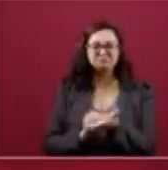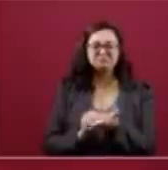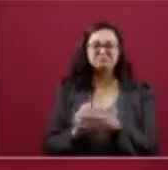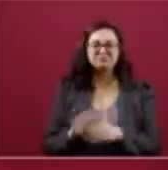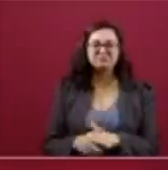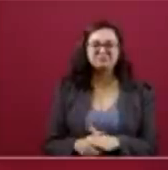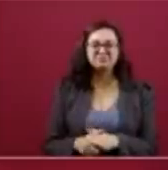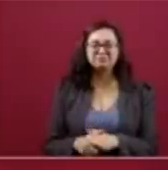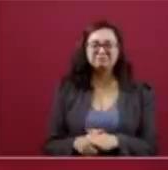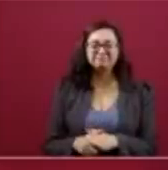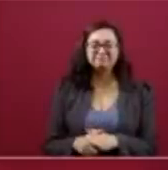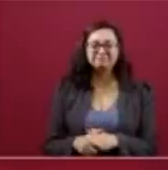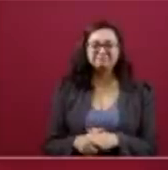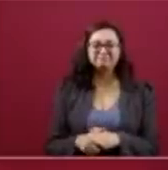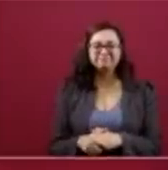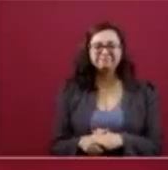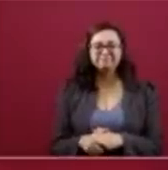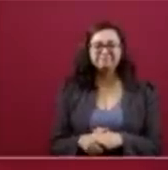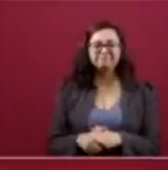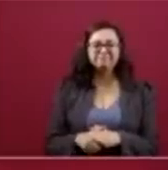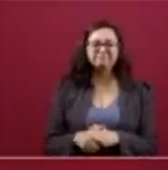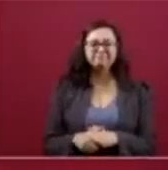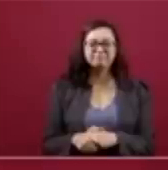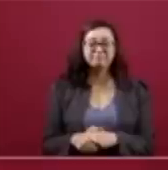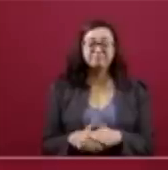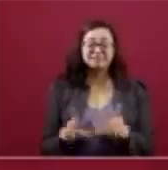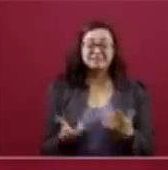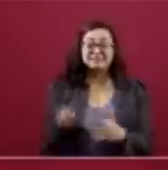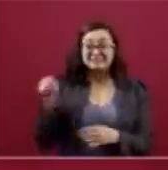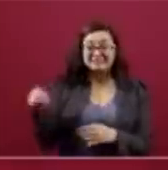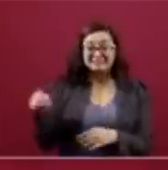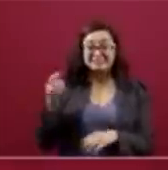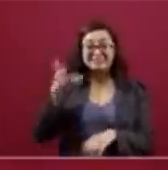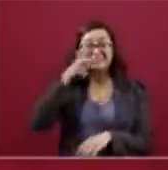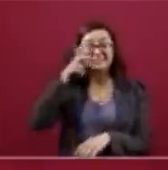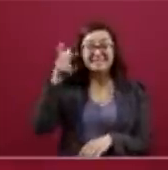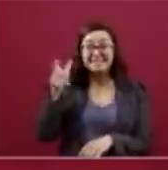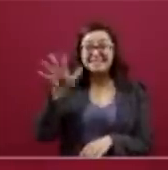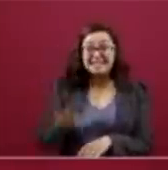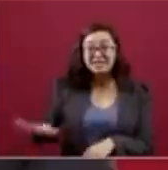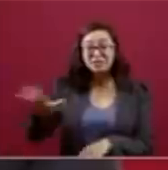como que en Hidalgo se dejó